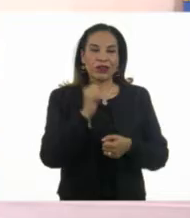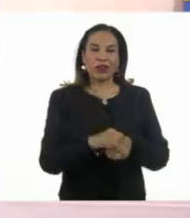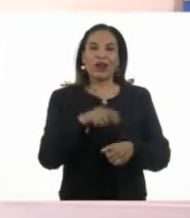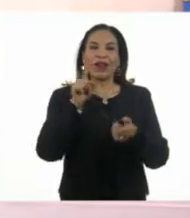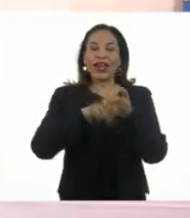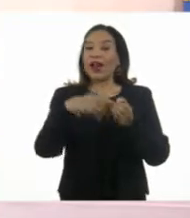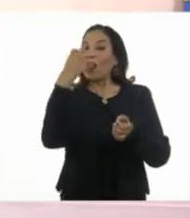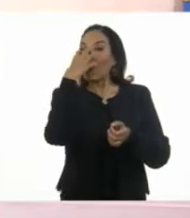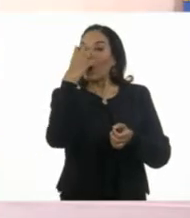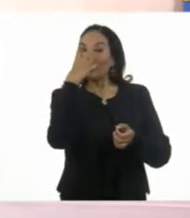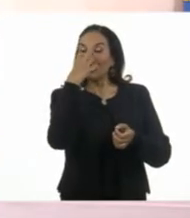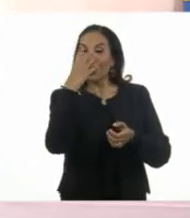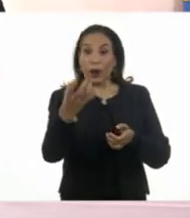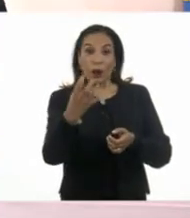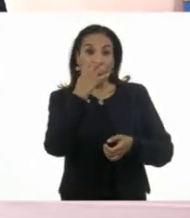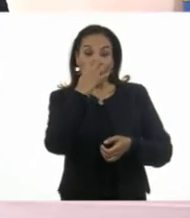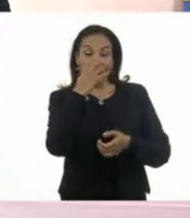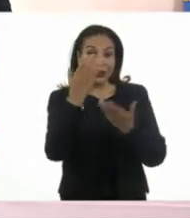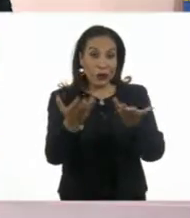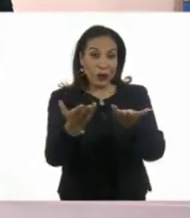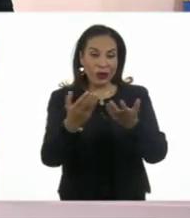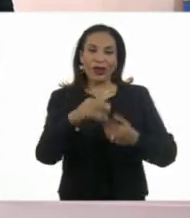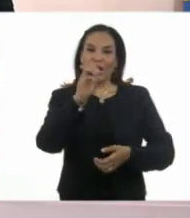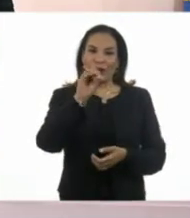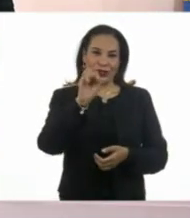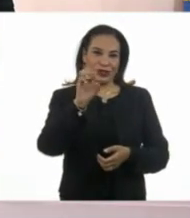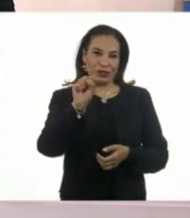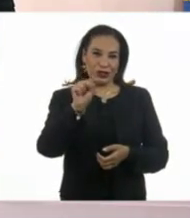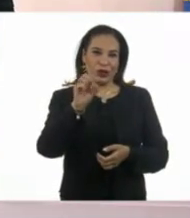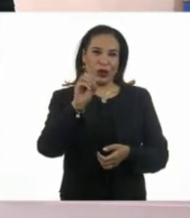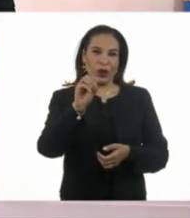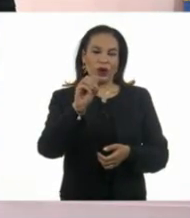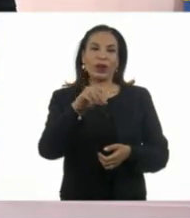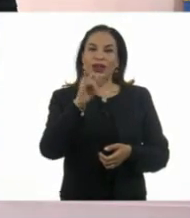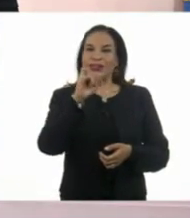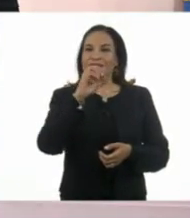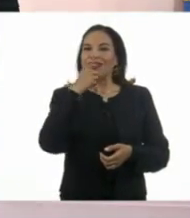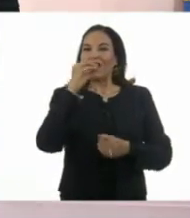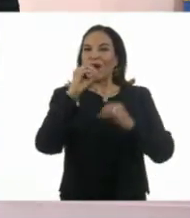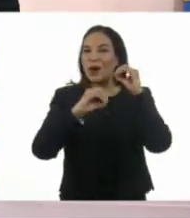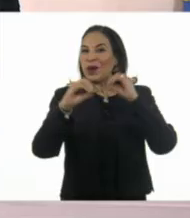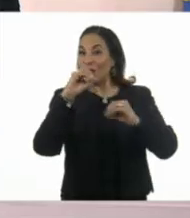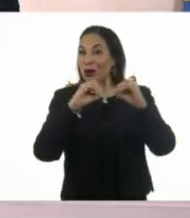¡El oso! ¡Oh! ¡Un oso! Oso, sí es cierto, porque era